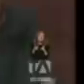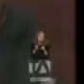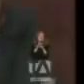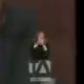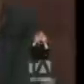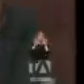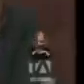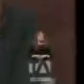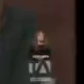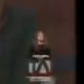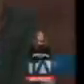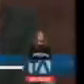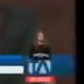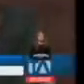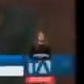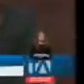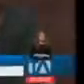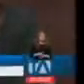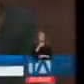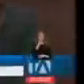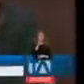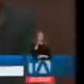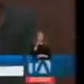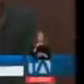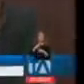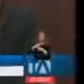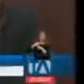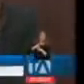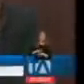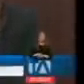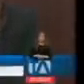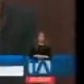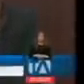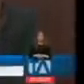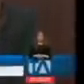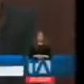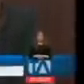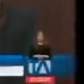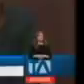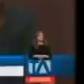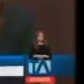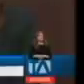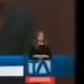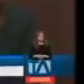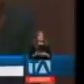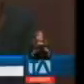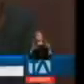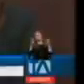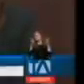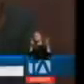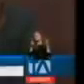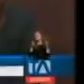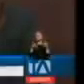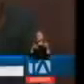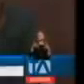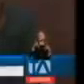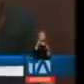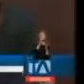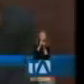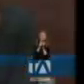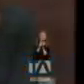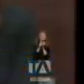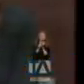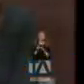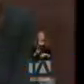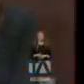No se establece cuál es la falta porque es una acción de protección y en realidad nosotros creemos que es una maniobra judicial de los denunciantes.